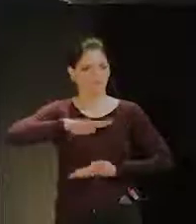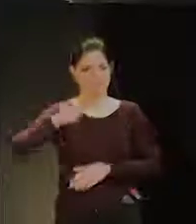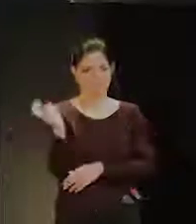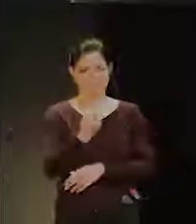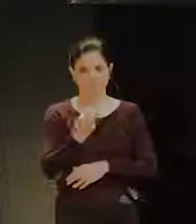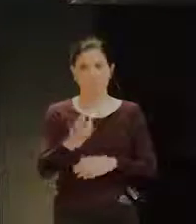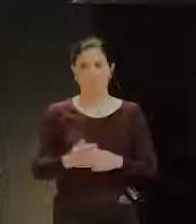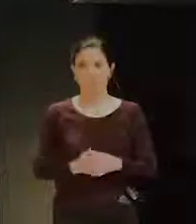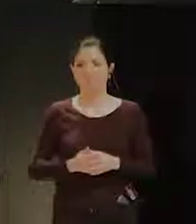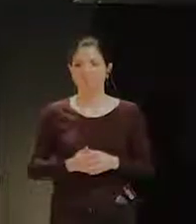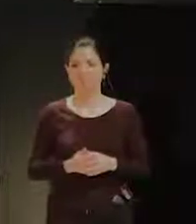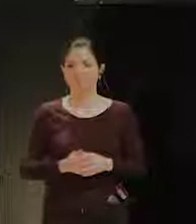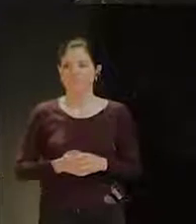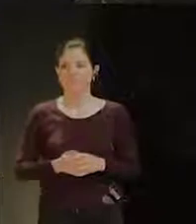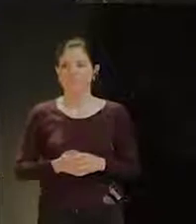capacidades.